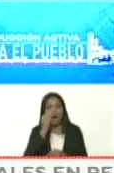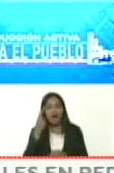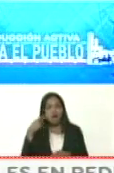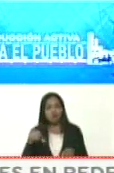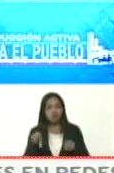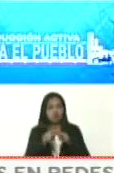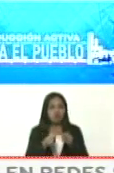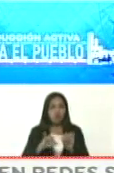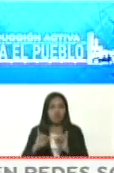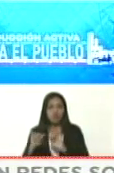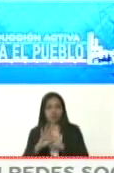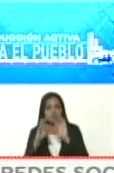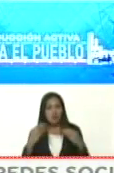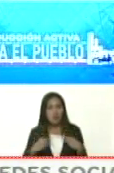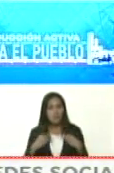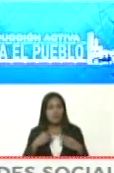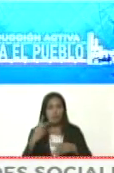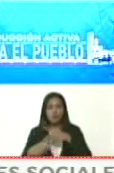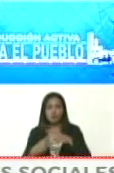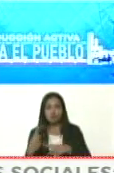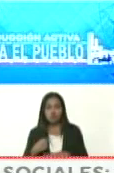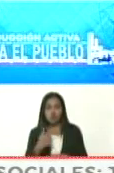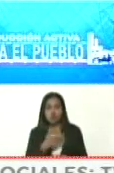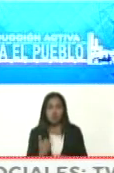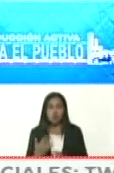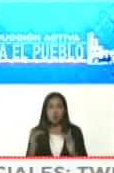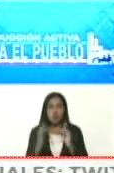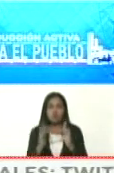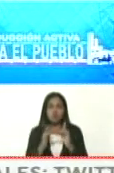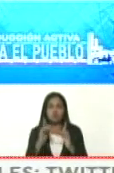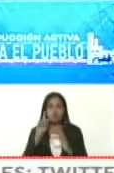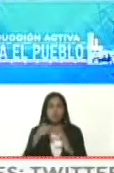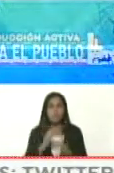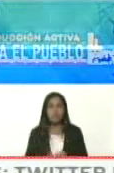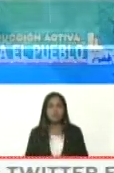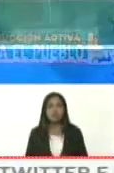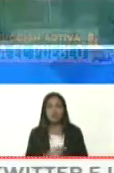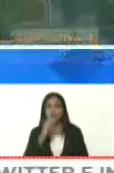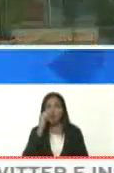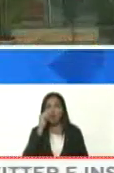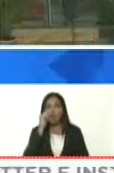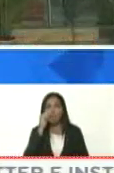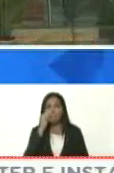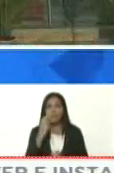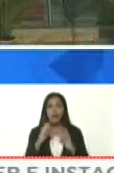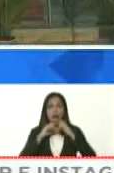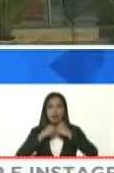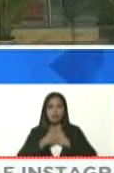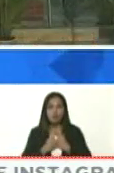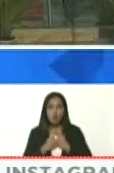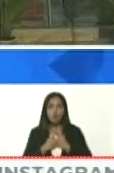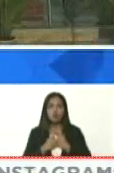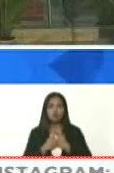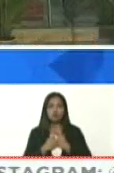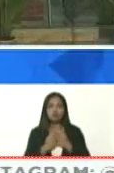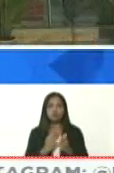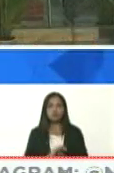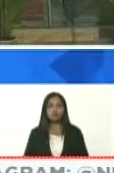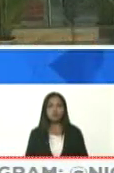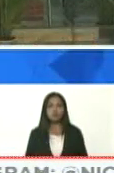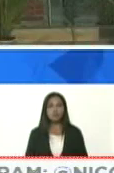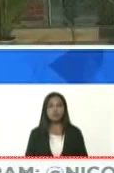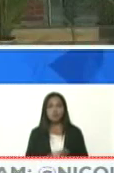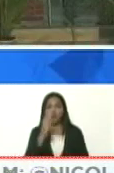trabajadoras para la vida productiva. Yo quiero hacerle un pase al gran compañero Aristóbulo Isturi. Él